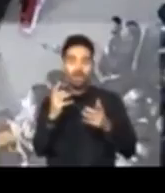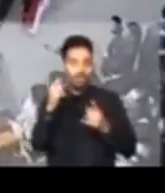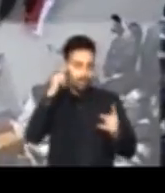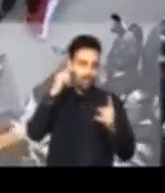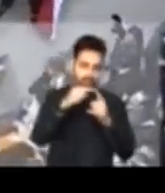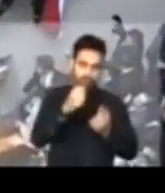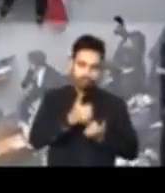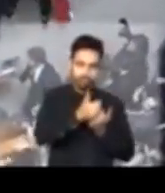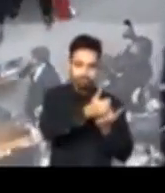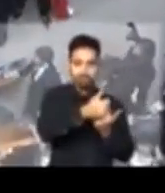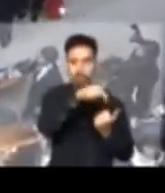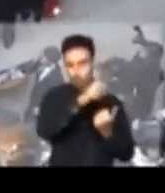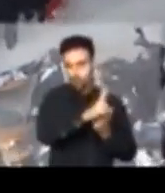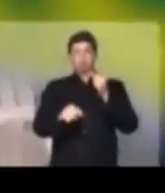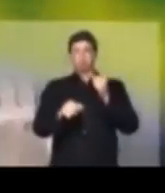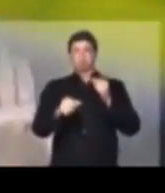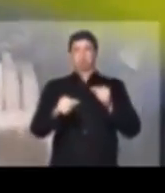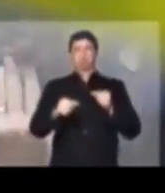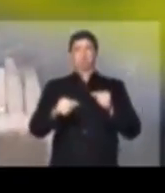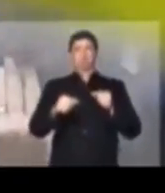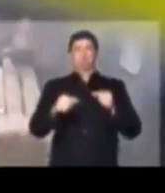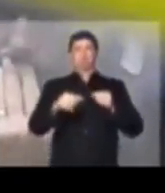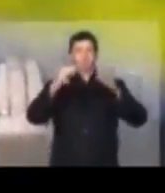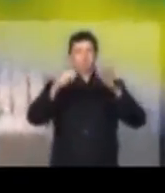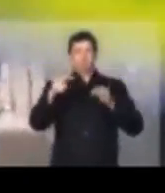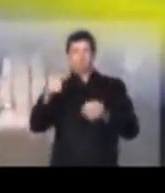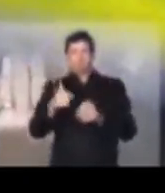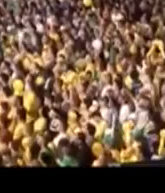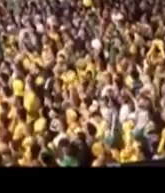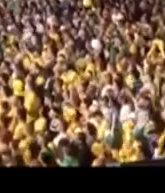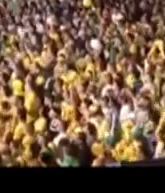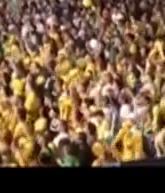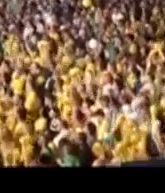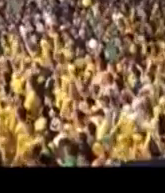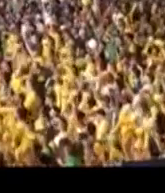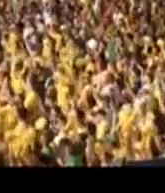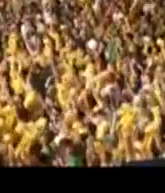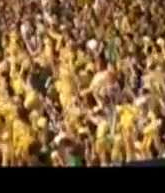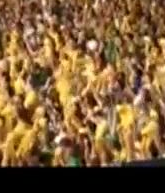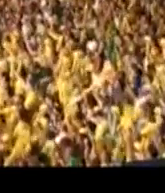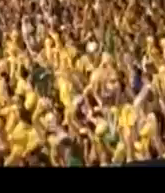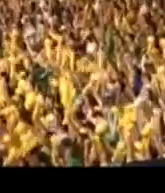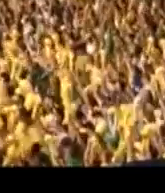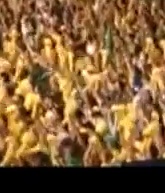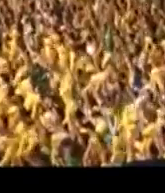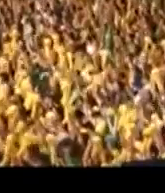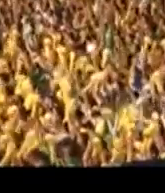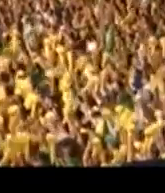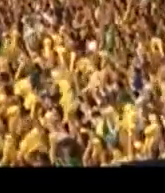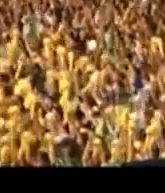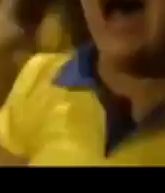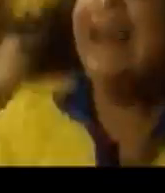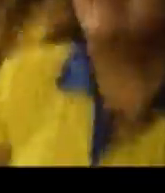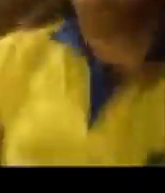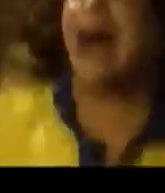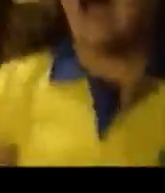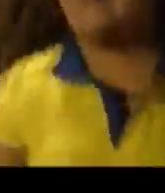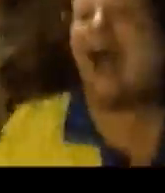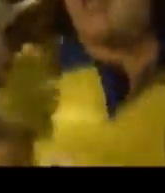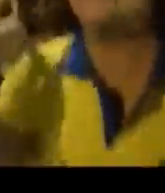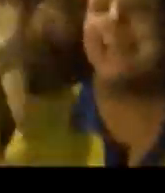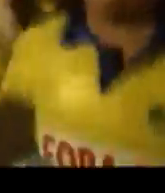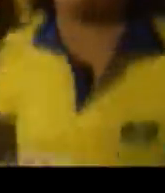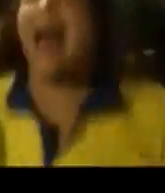fragilidad de la acusación en su contra y al apoyo popular para evitar su destitución. Para hablar de este tema está